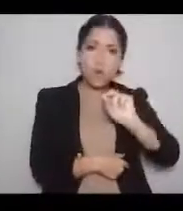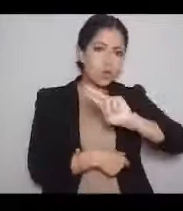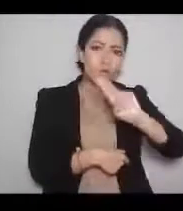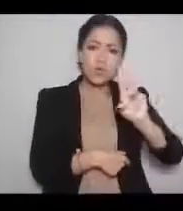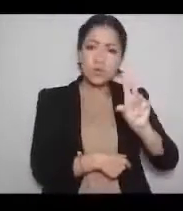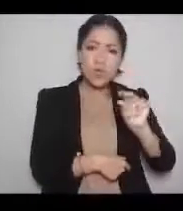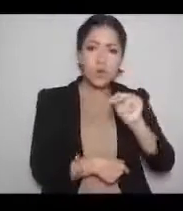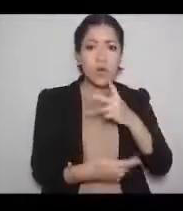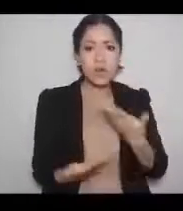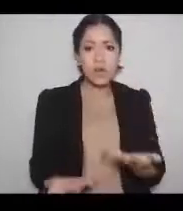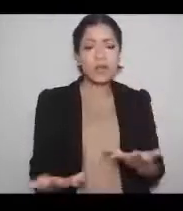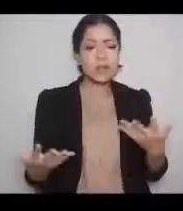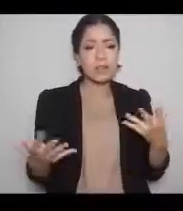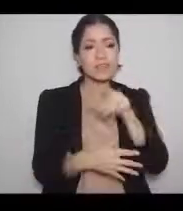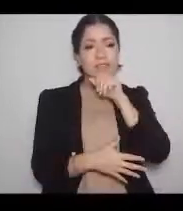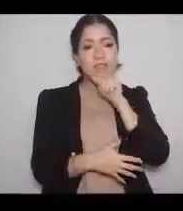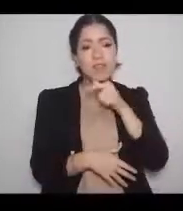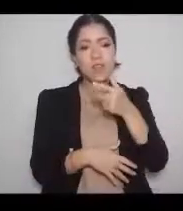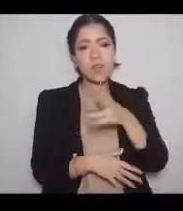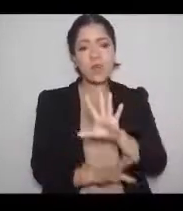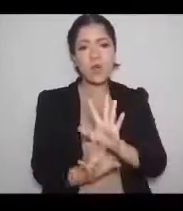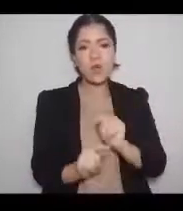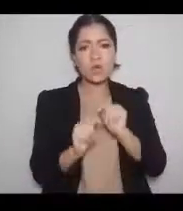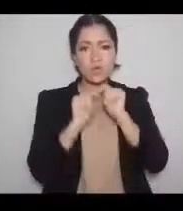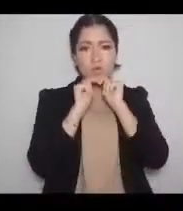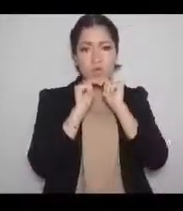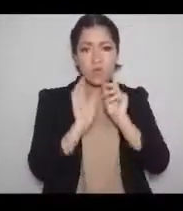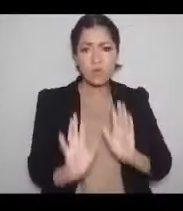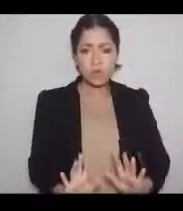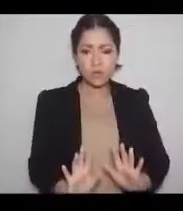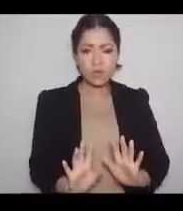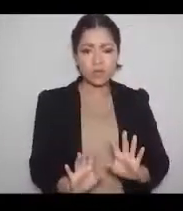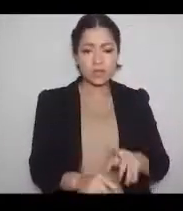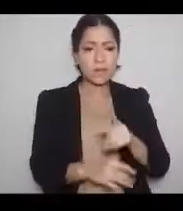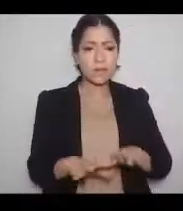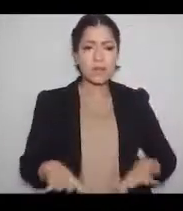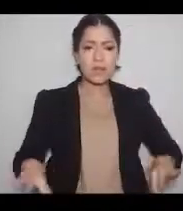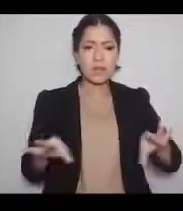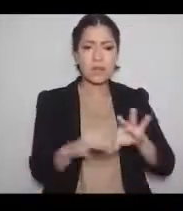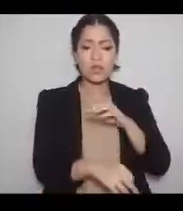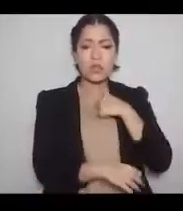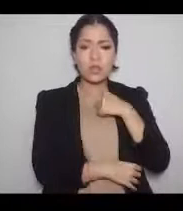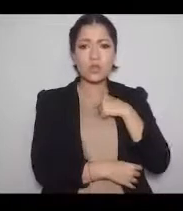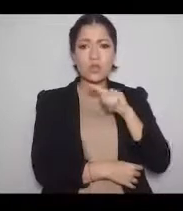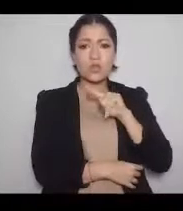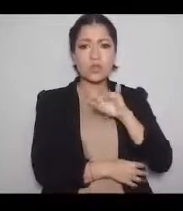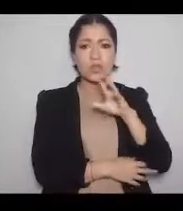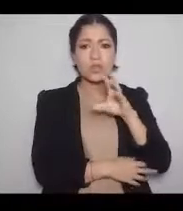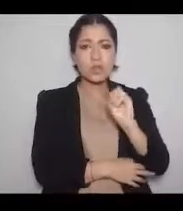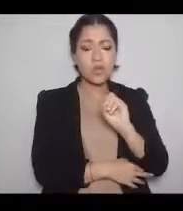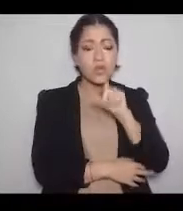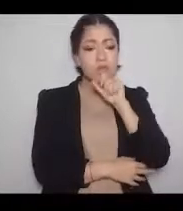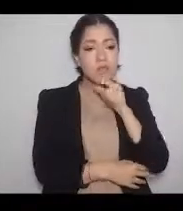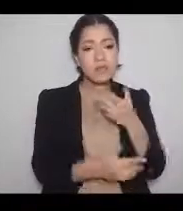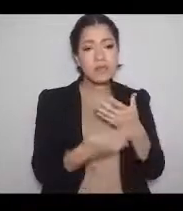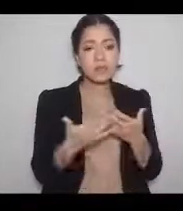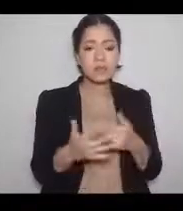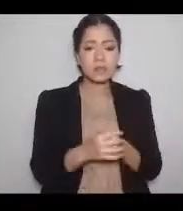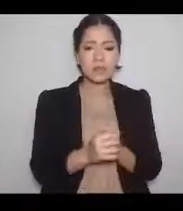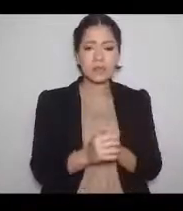hace contra la voluntad de esos castrados sin vida. Yo soy Kiko Blay, no te estalles esa página. Solo hay un